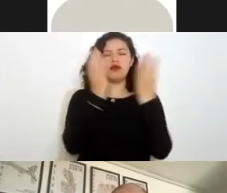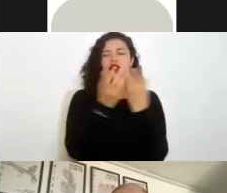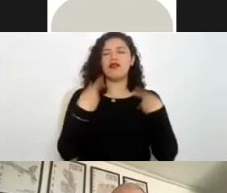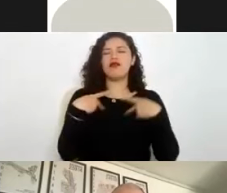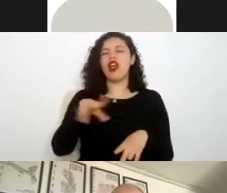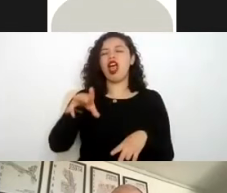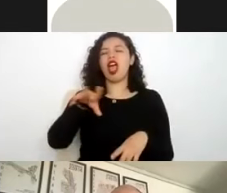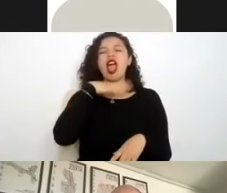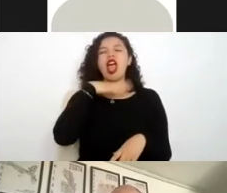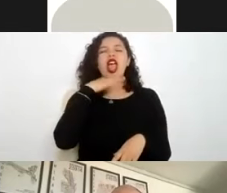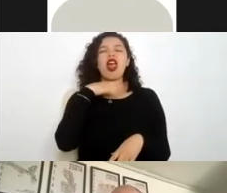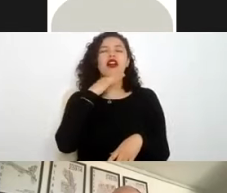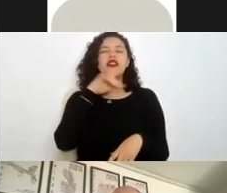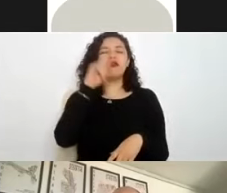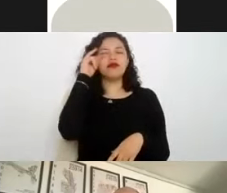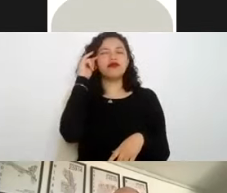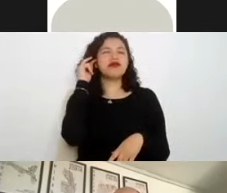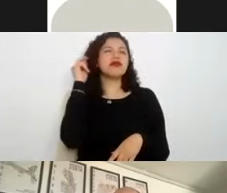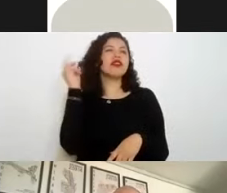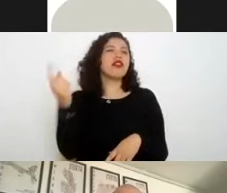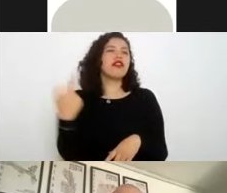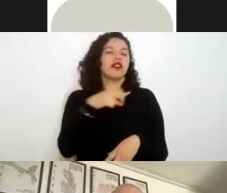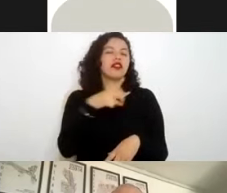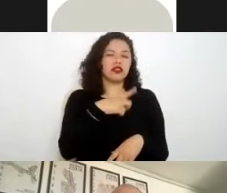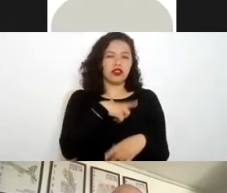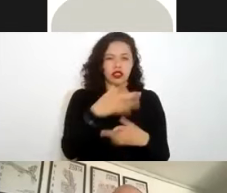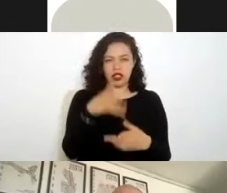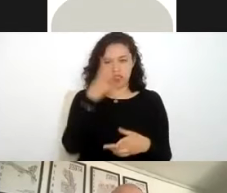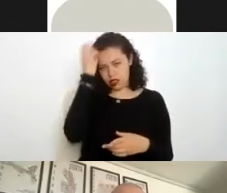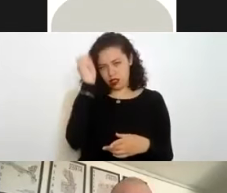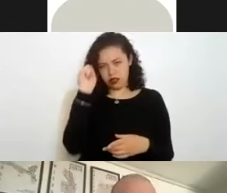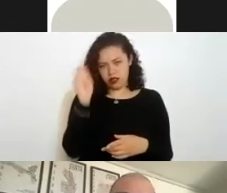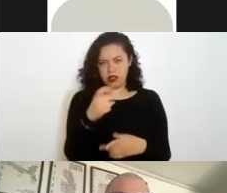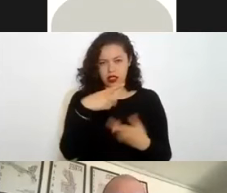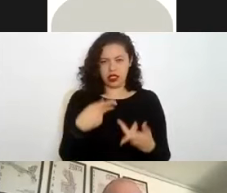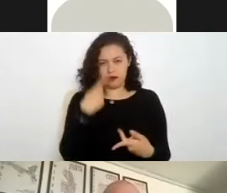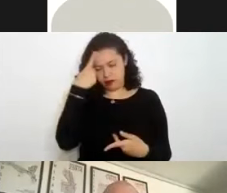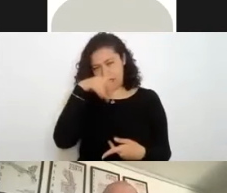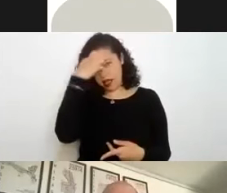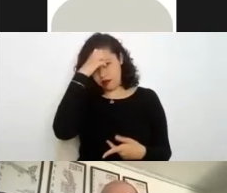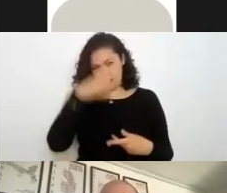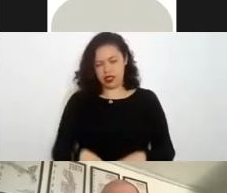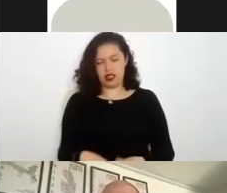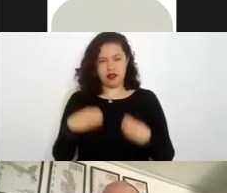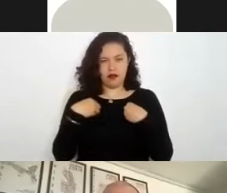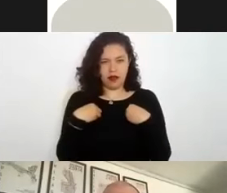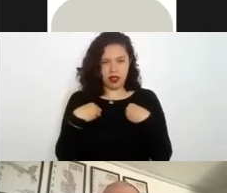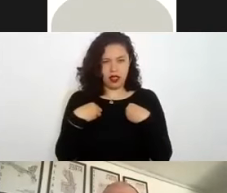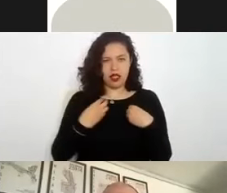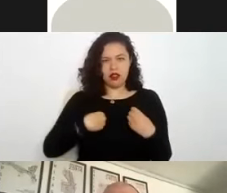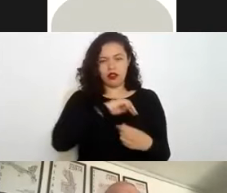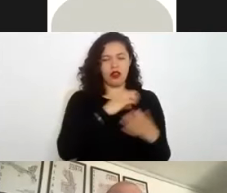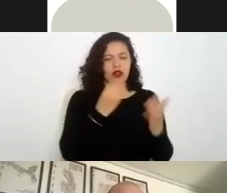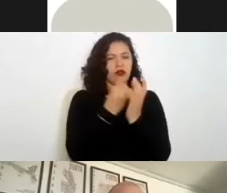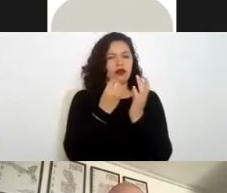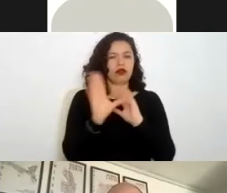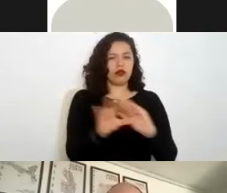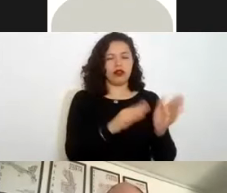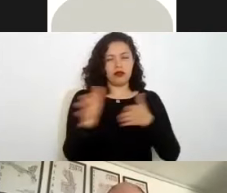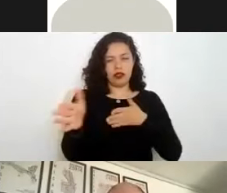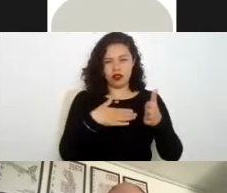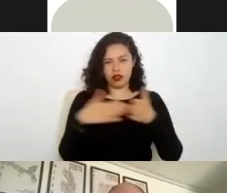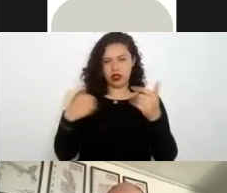este concepto que es el que te quedes una experiencia de vida y hacemos desde clases de cocina con chavos